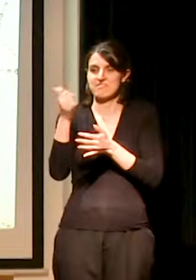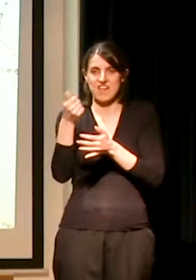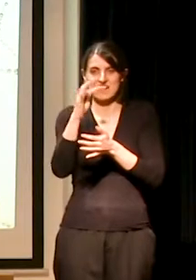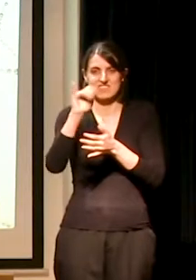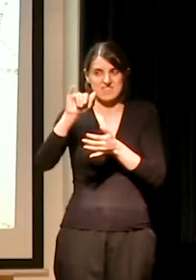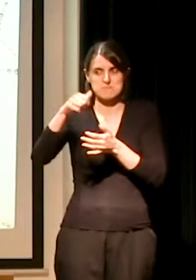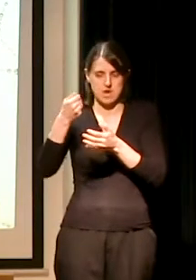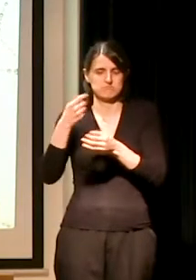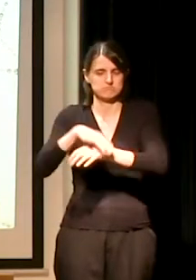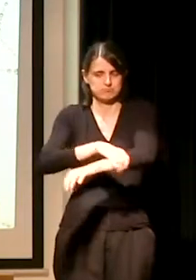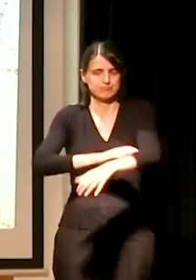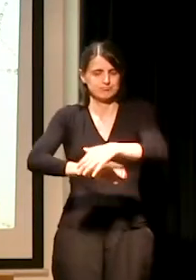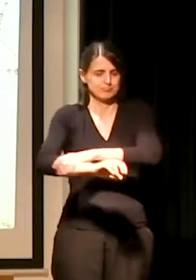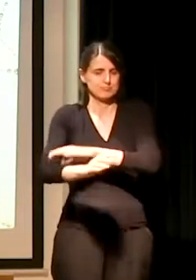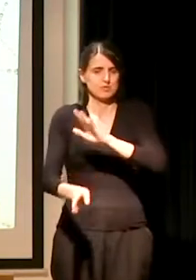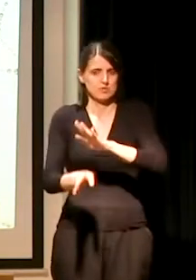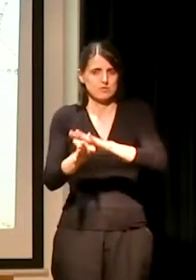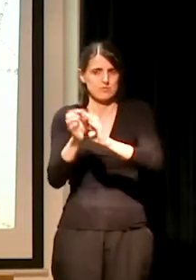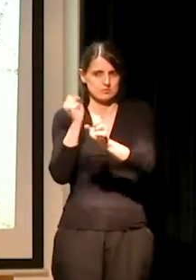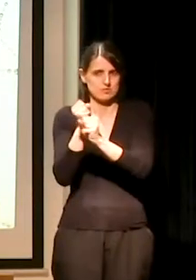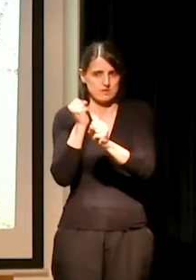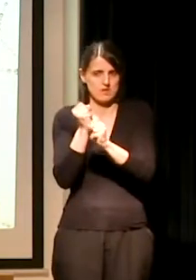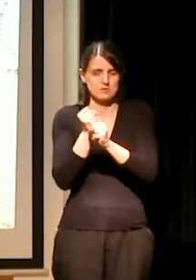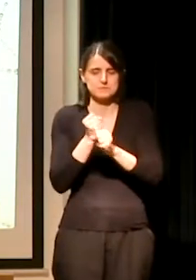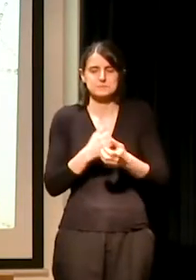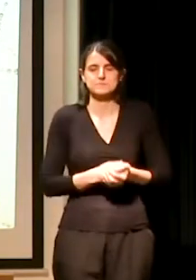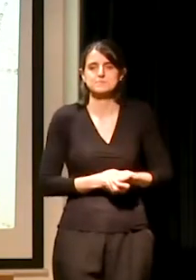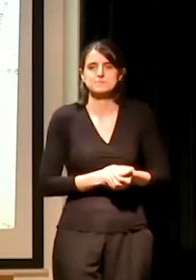esto porque nos lo hemos cuestionado.